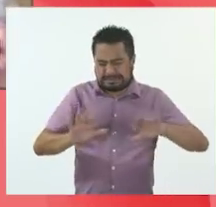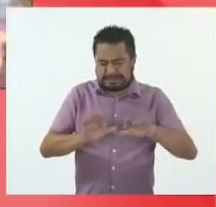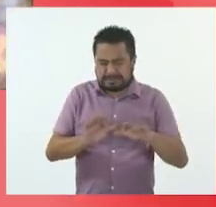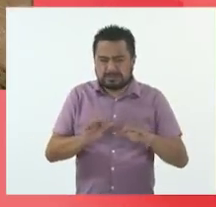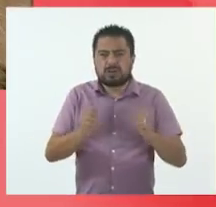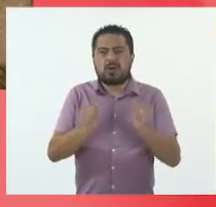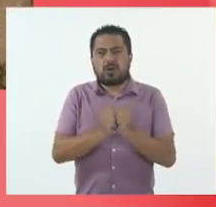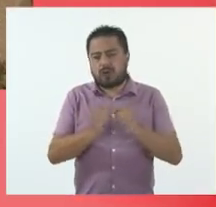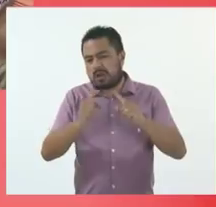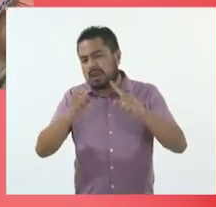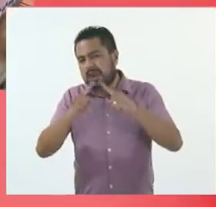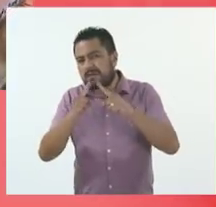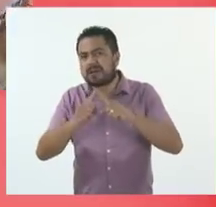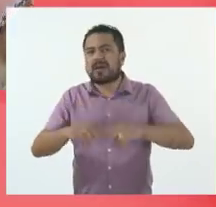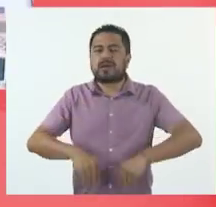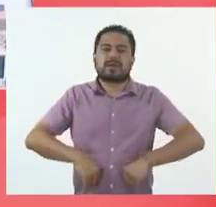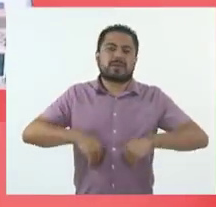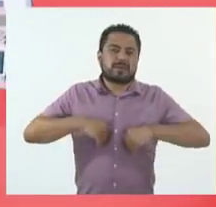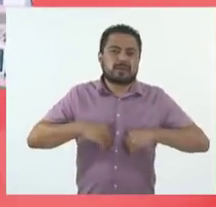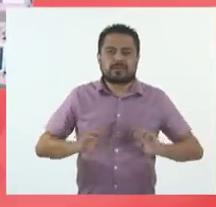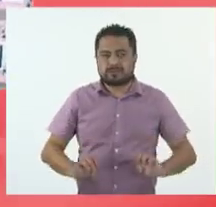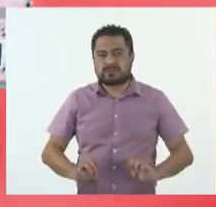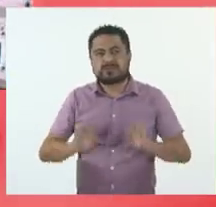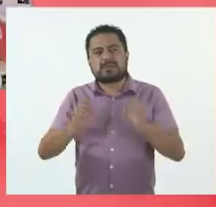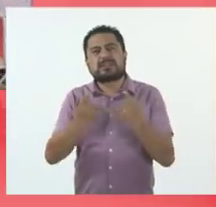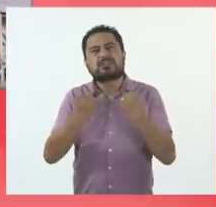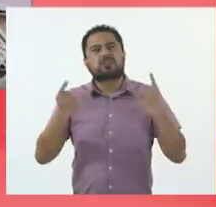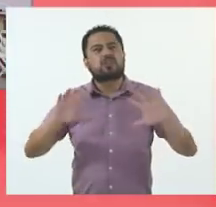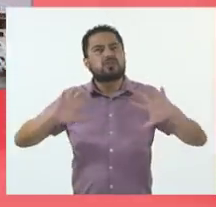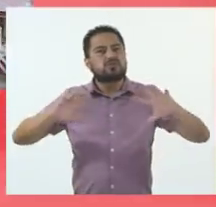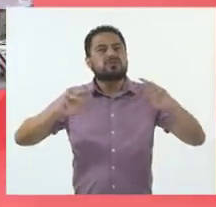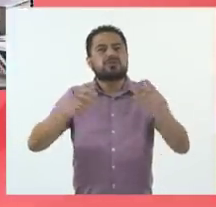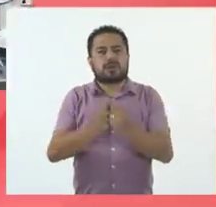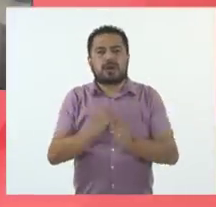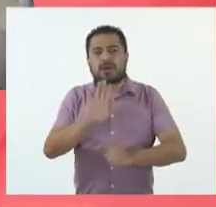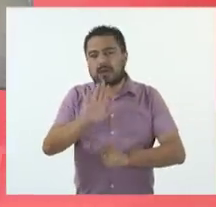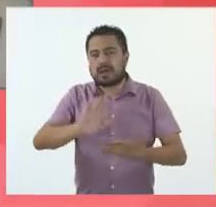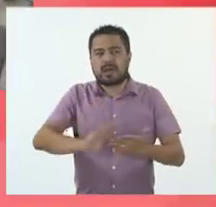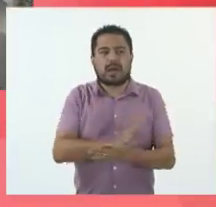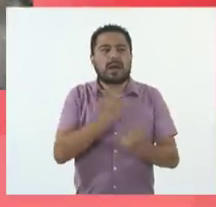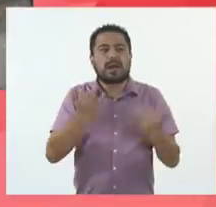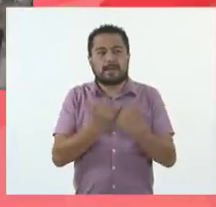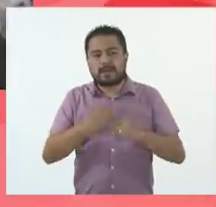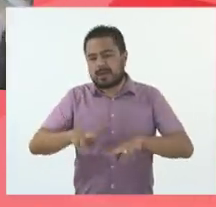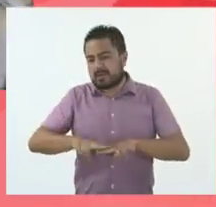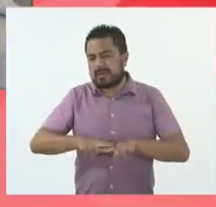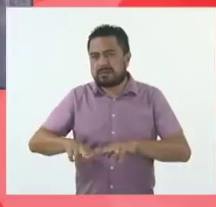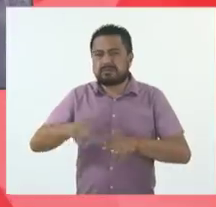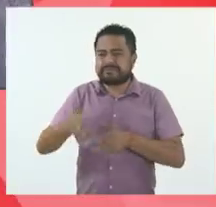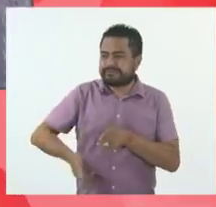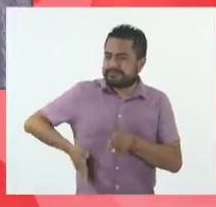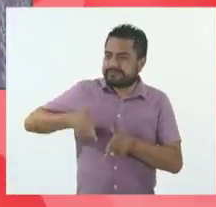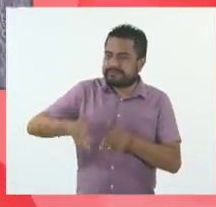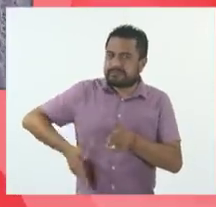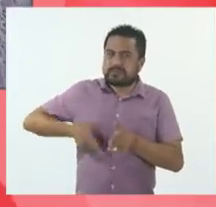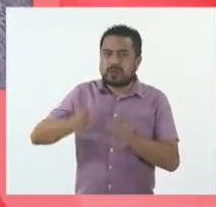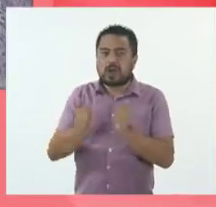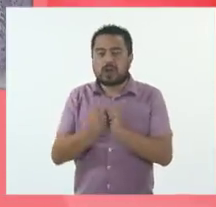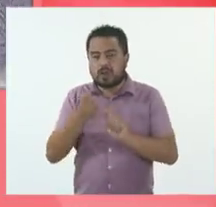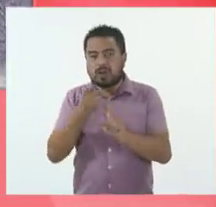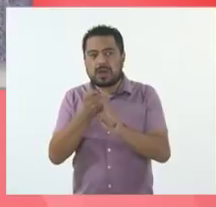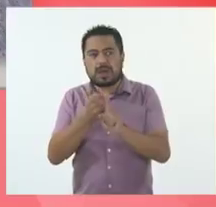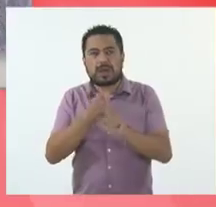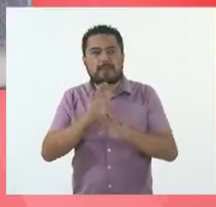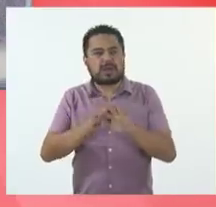sus iglesias, viviendas y edificios históricos. Y, cómo no, sus caminos y vías del tren. En ella, uno